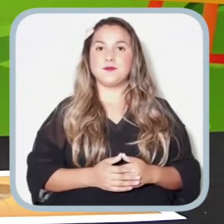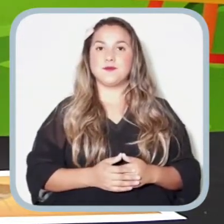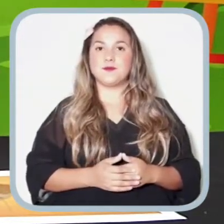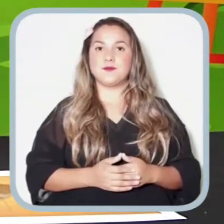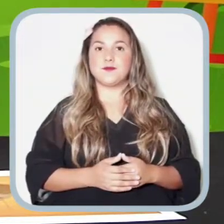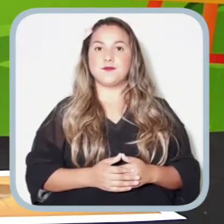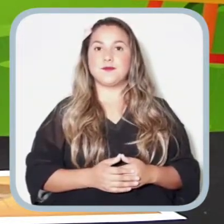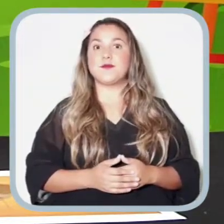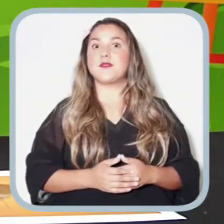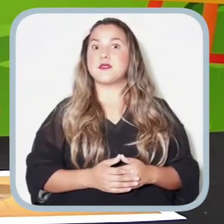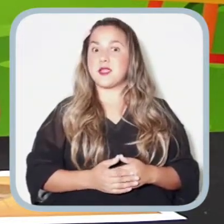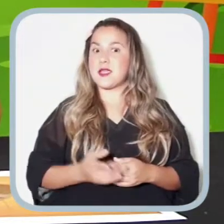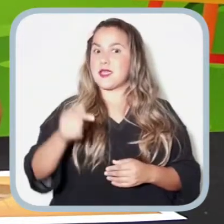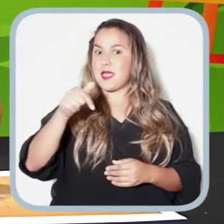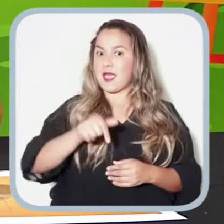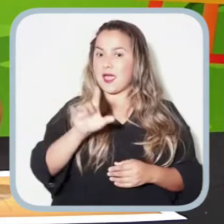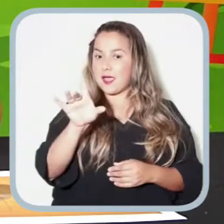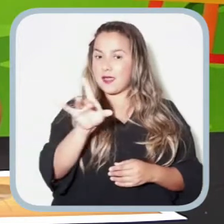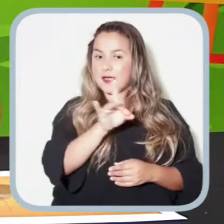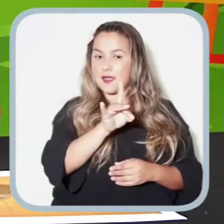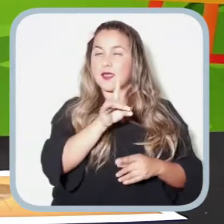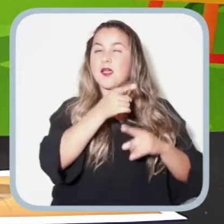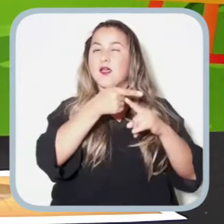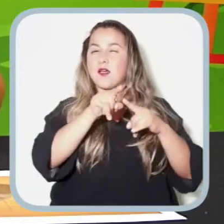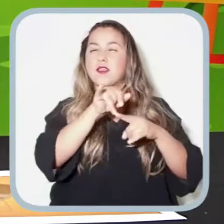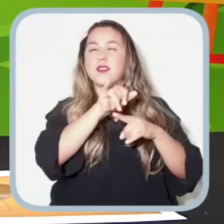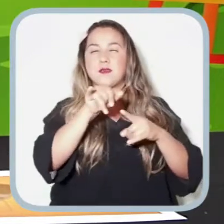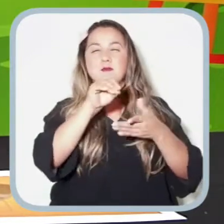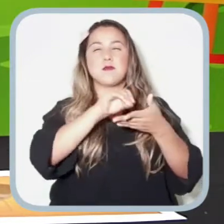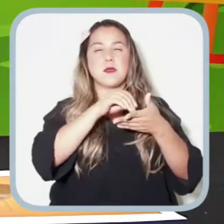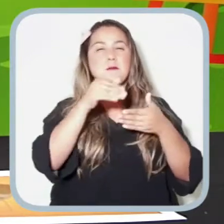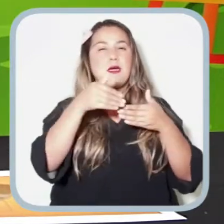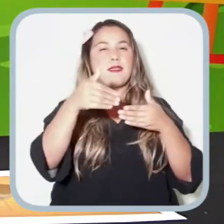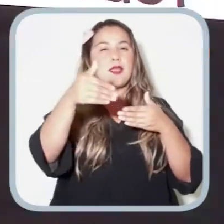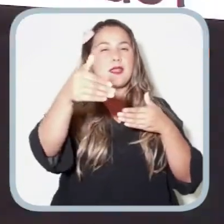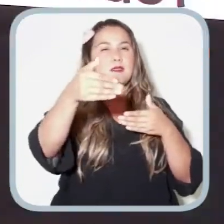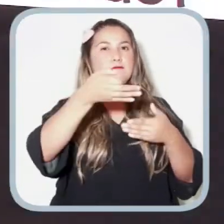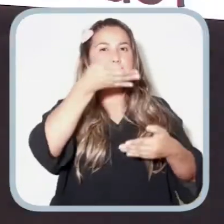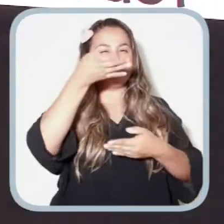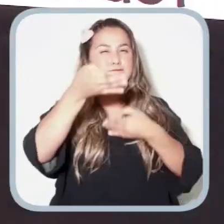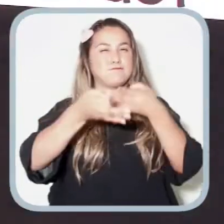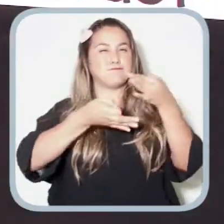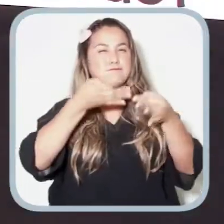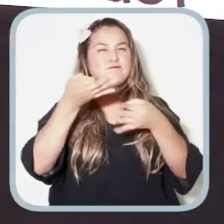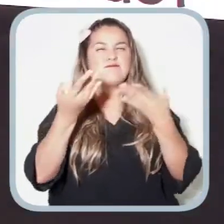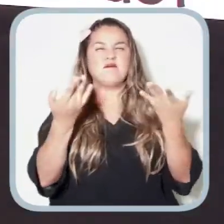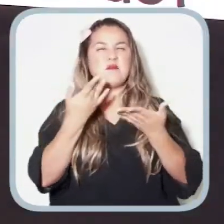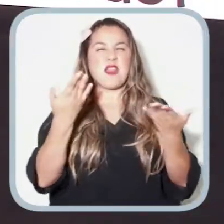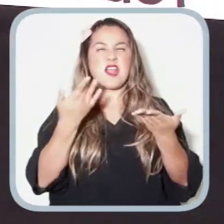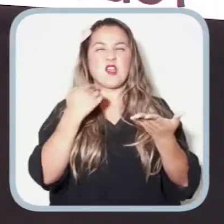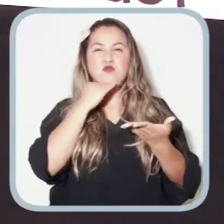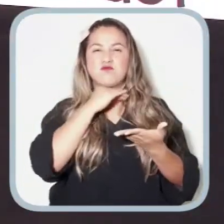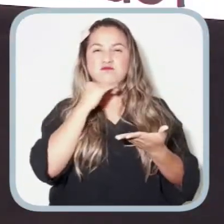acá hay otra piecita esto más adelante les voy a contar para qué la usaremos